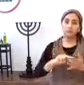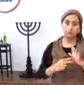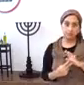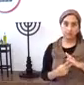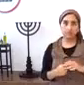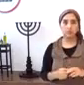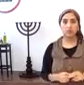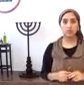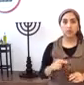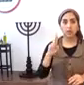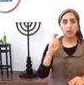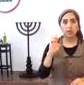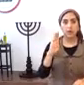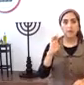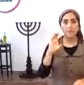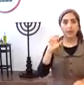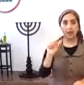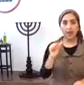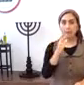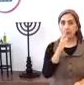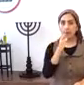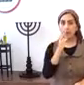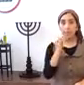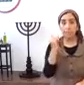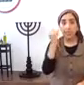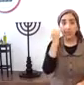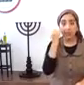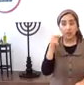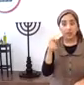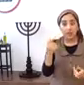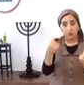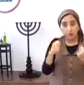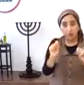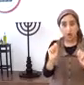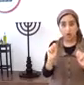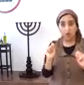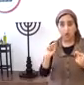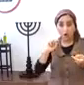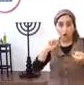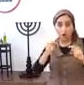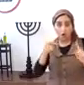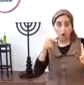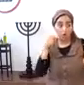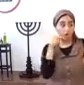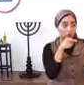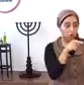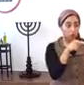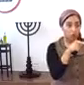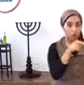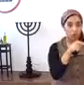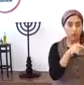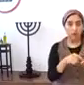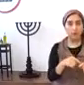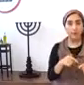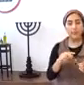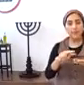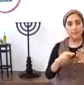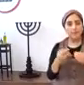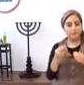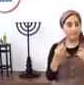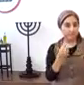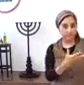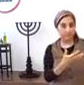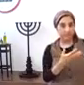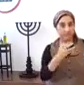la idea era de Rebeca de Rivka si intenta agredirte o sea él